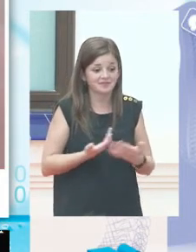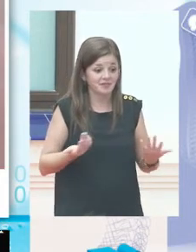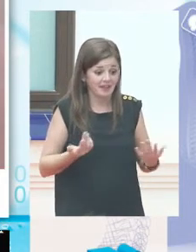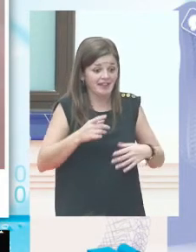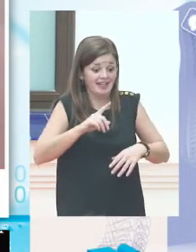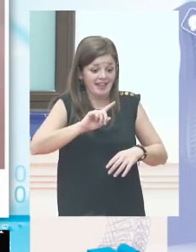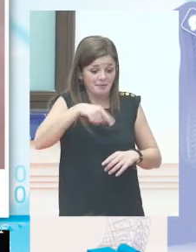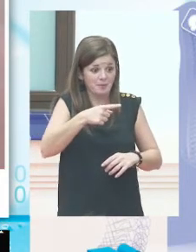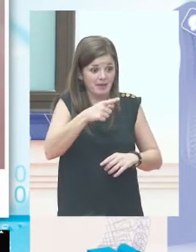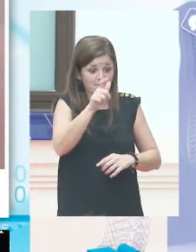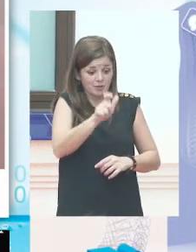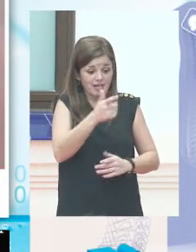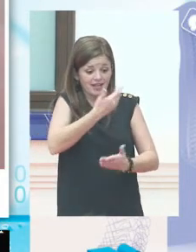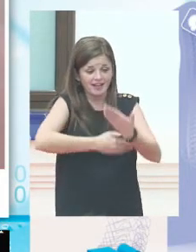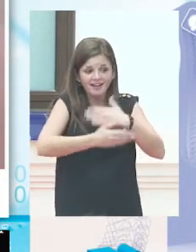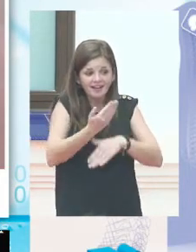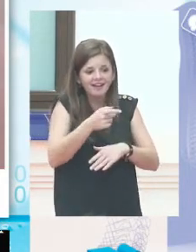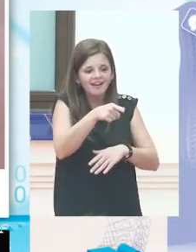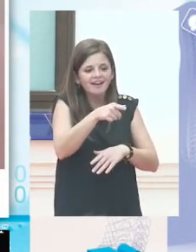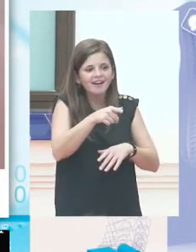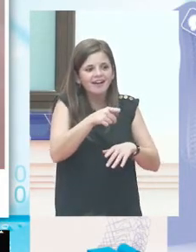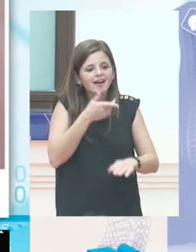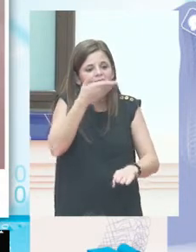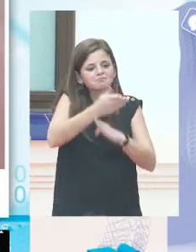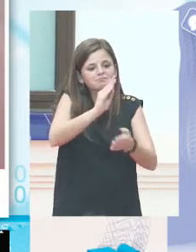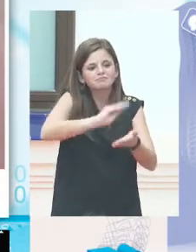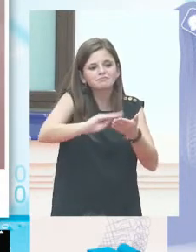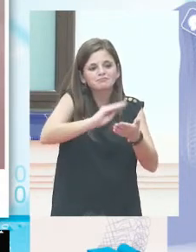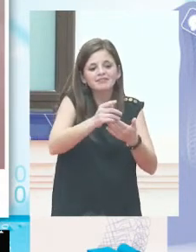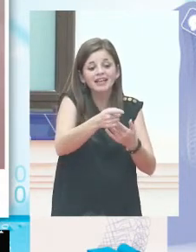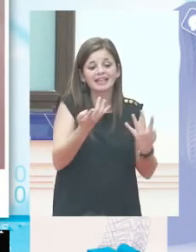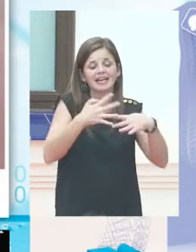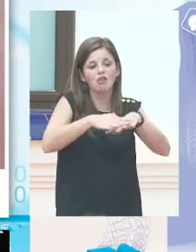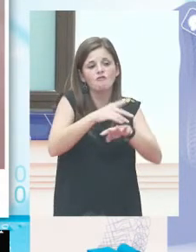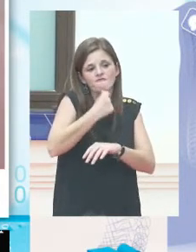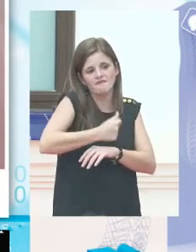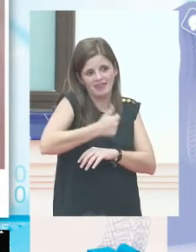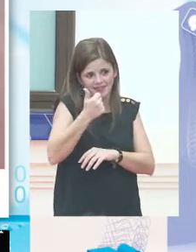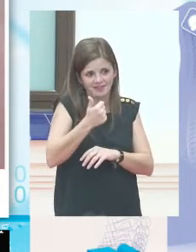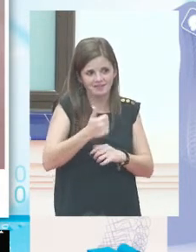laboral su adaptación, su integración sea lo más fácil posible.